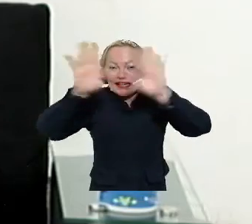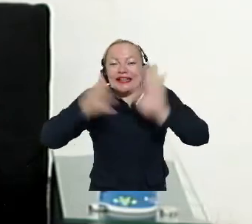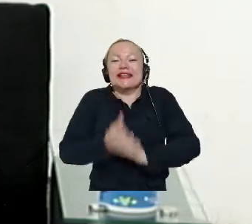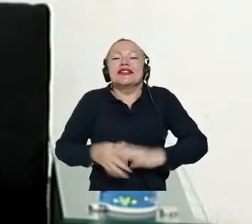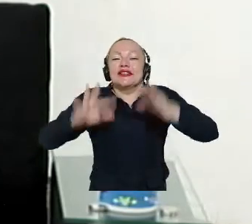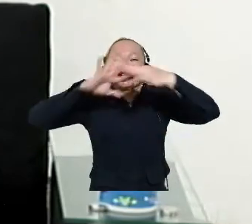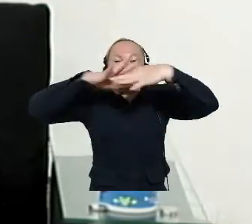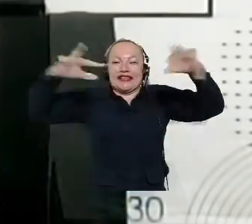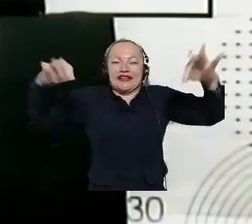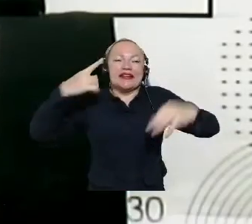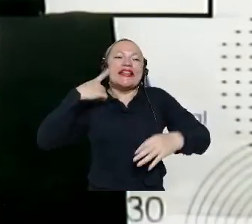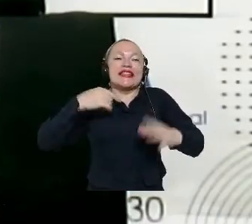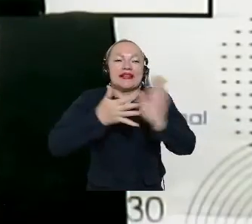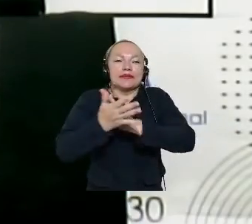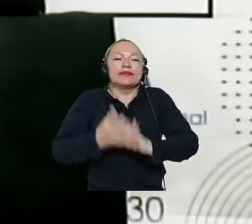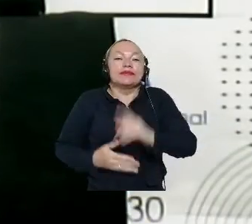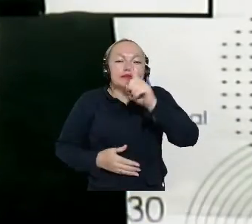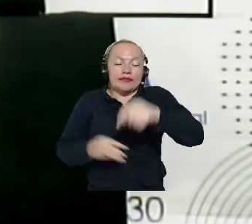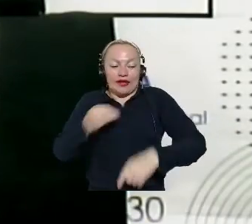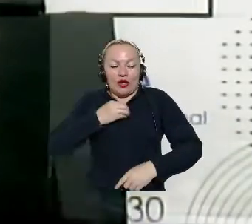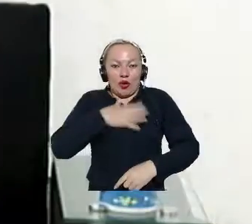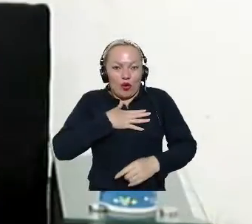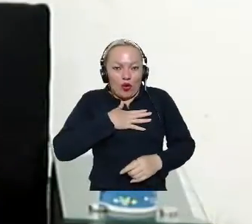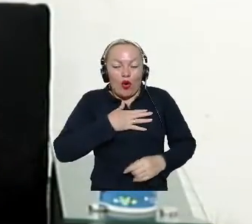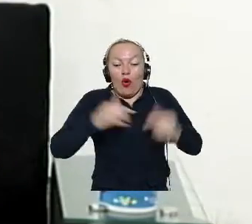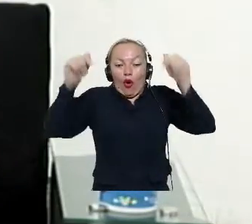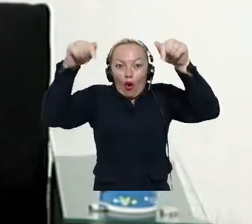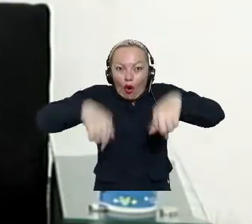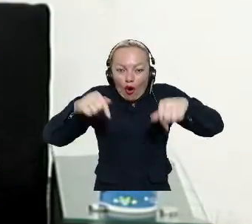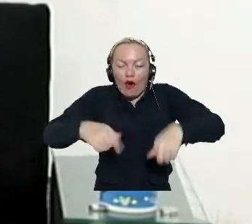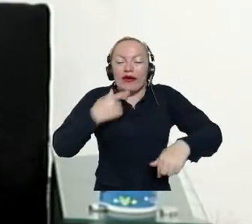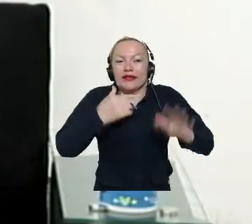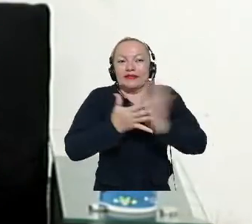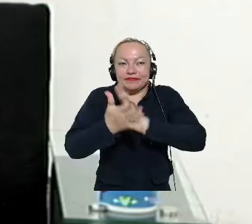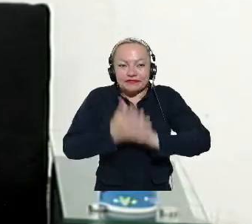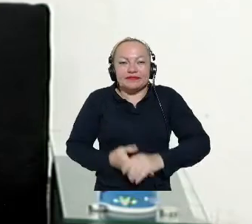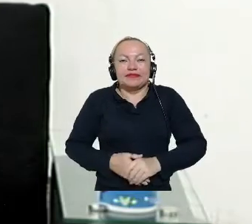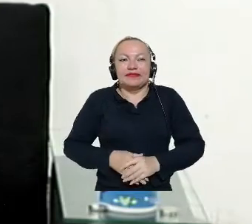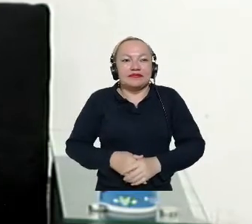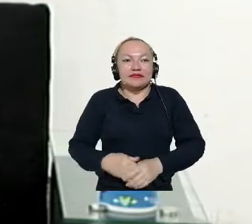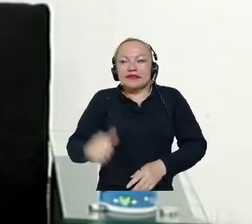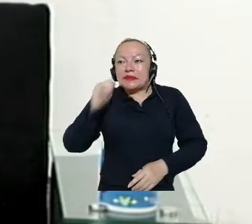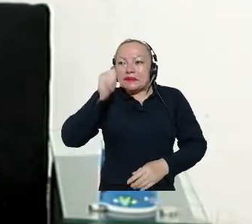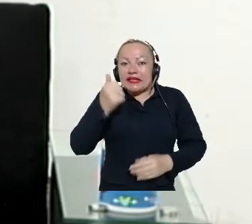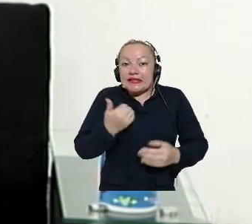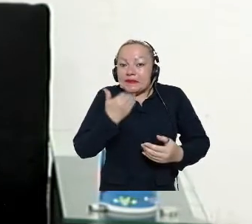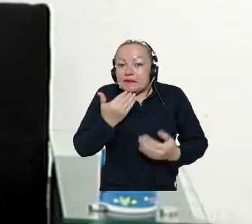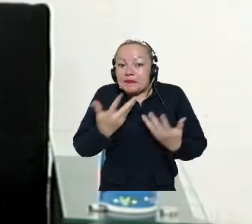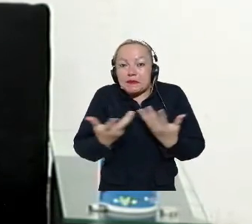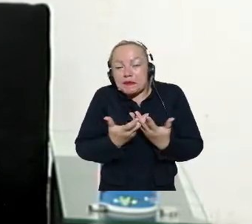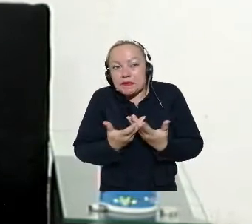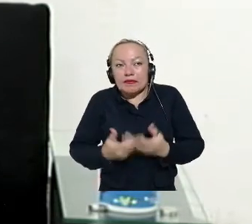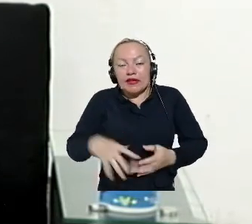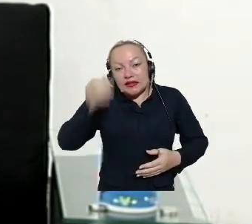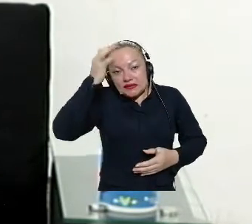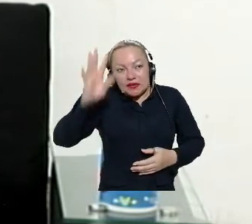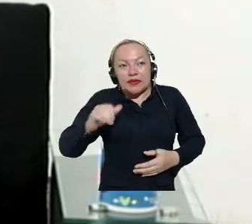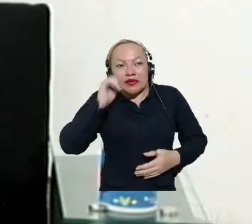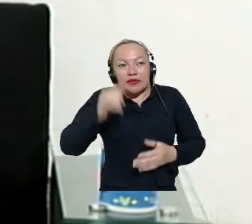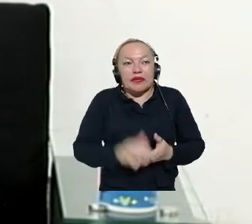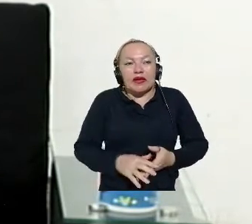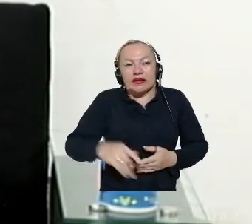era la frasecita del si día de hoy. Si se les presenta una oportunidad, vívanla hoy. Mañana no se sabe. Y de pronto mañana sí estáis